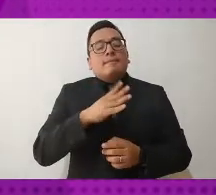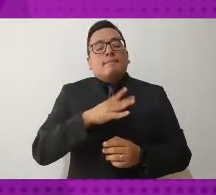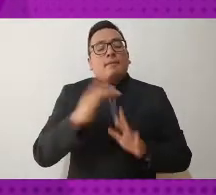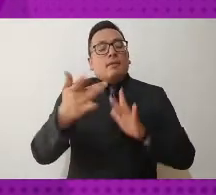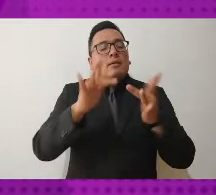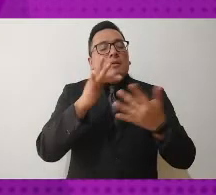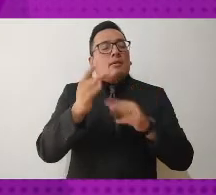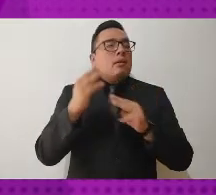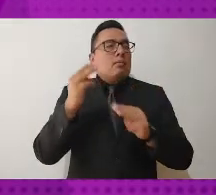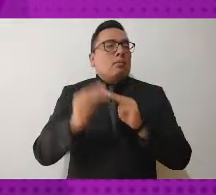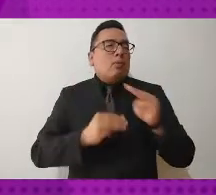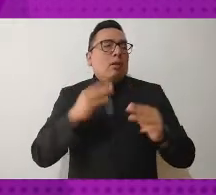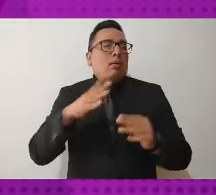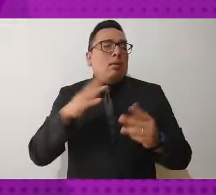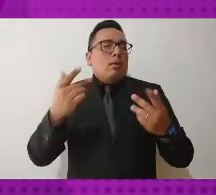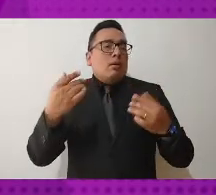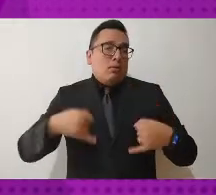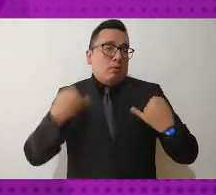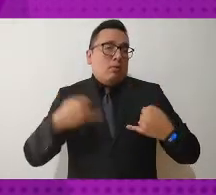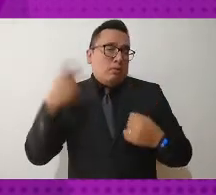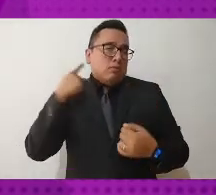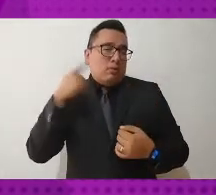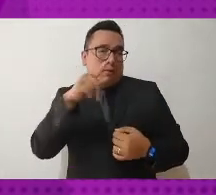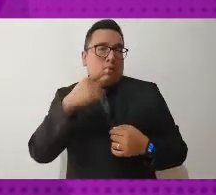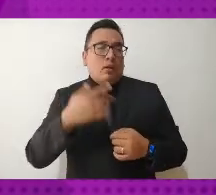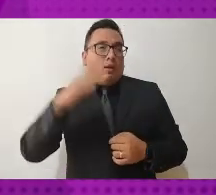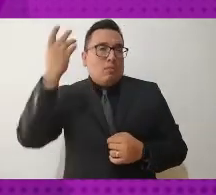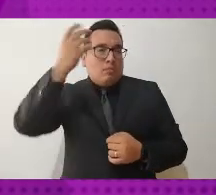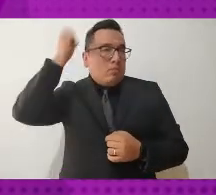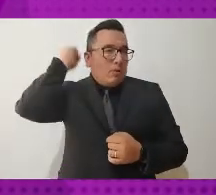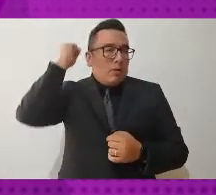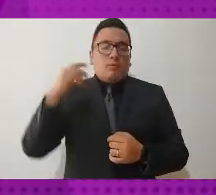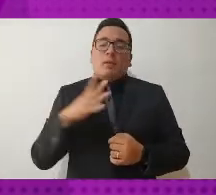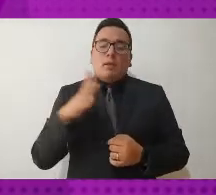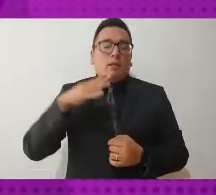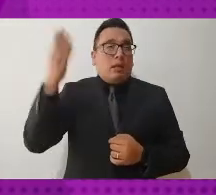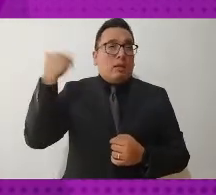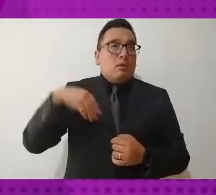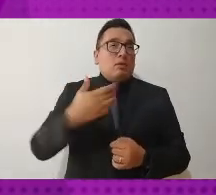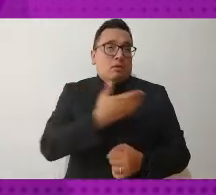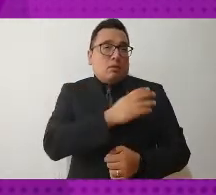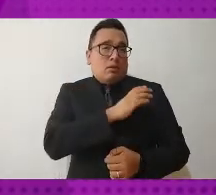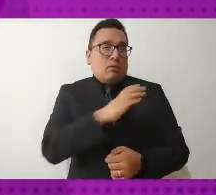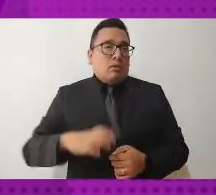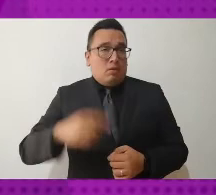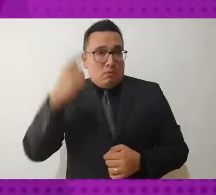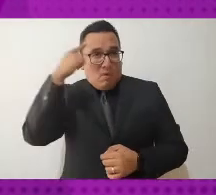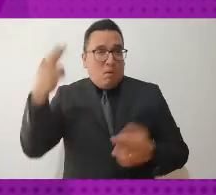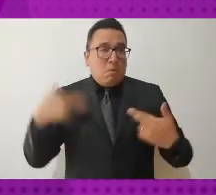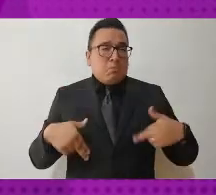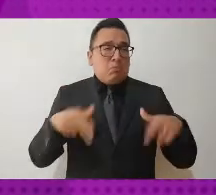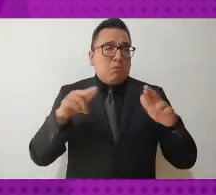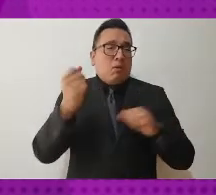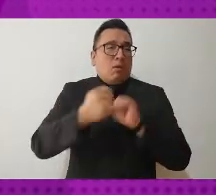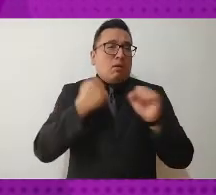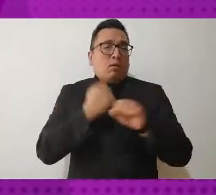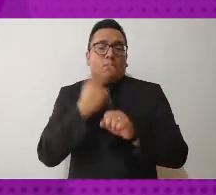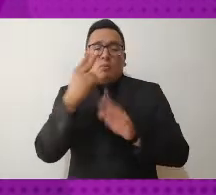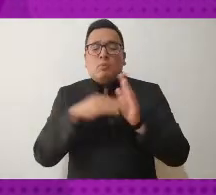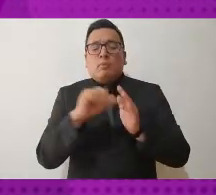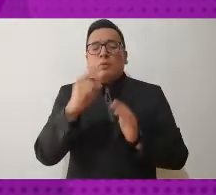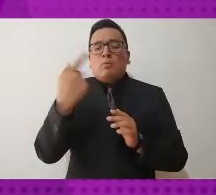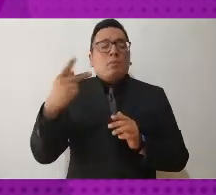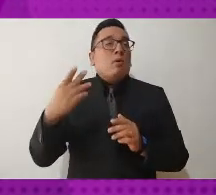de la red mundial de jóvenes políticos en el Estado de Morelos fue candidato a regidor en 2021 ha sido